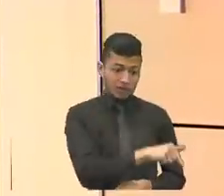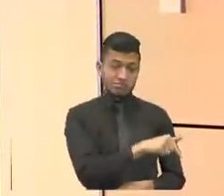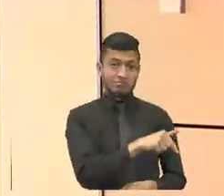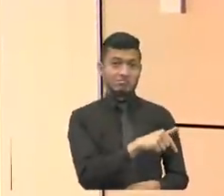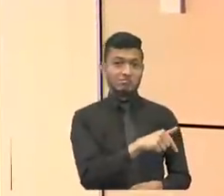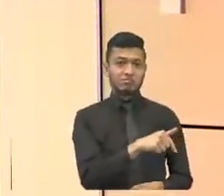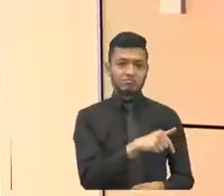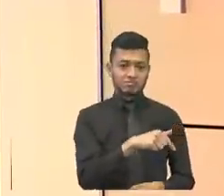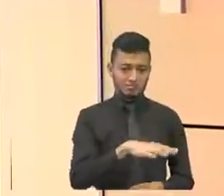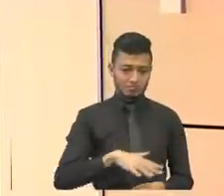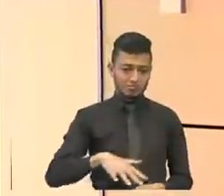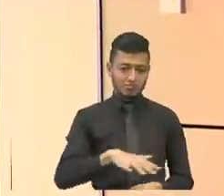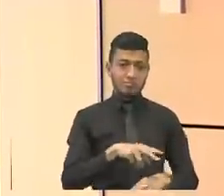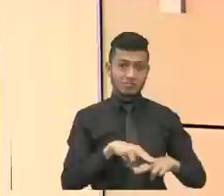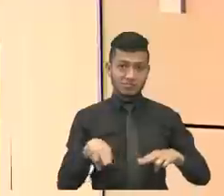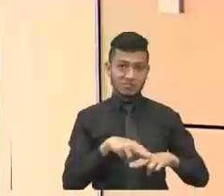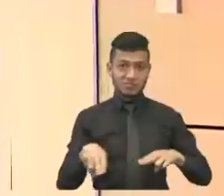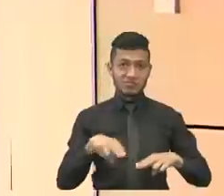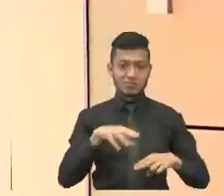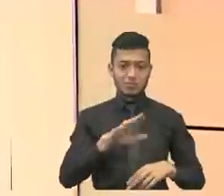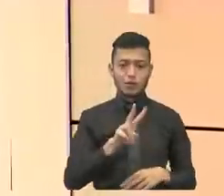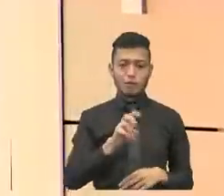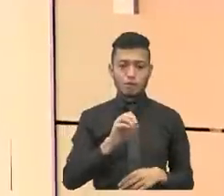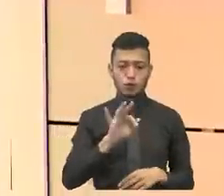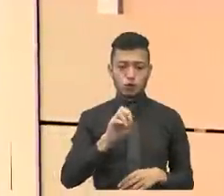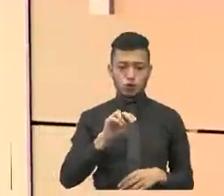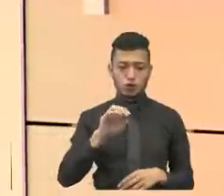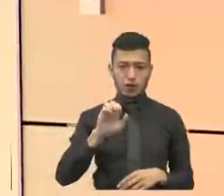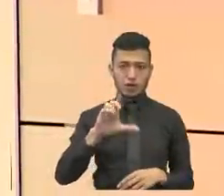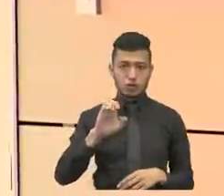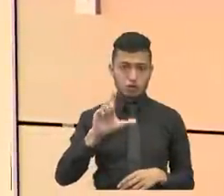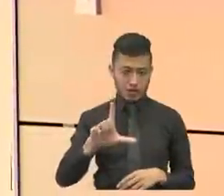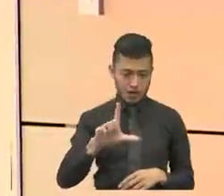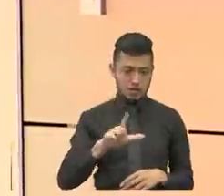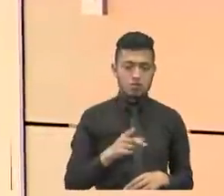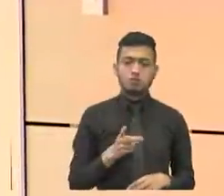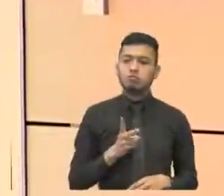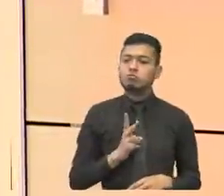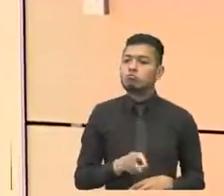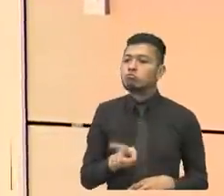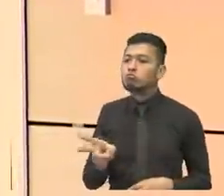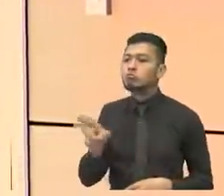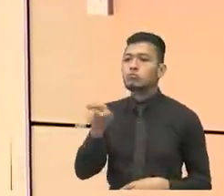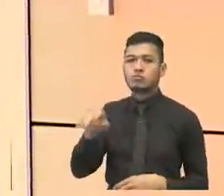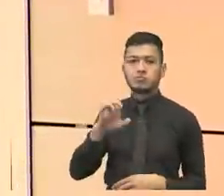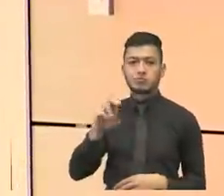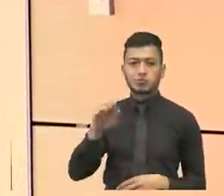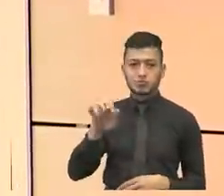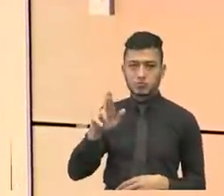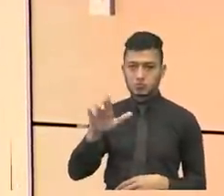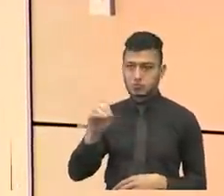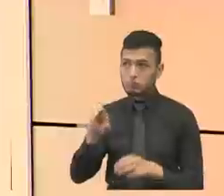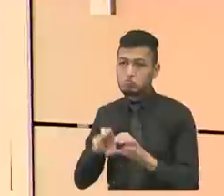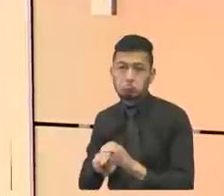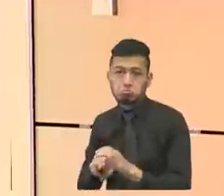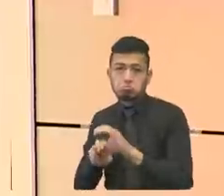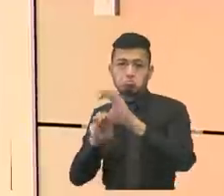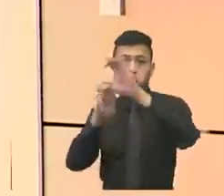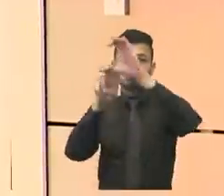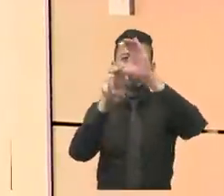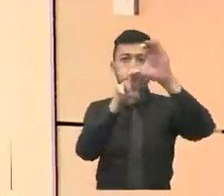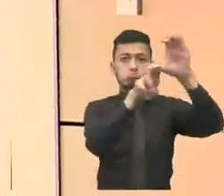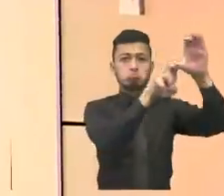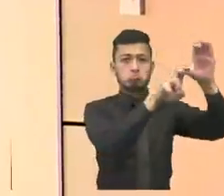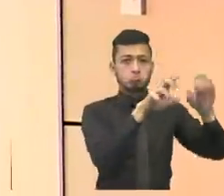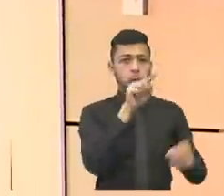del Voto Nacional y caminar hacia Centenario y coger el cable e irse por arriba. Si usted es vecino de Santa Fe,